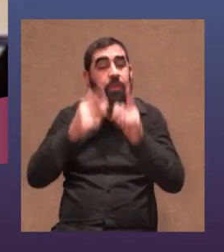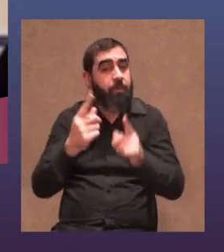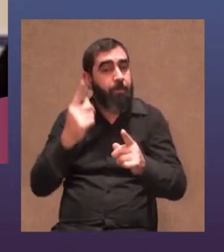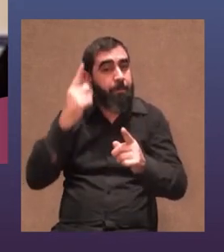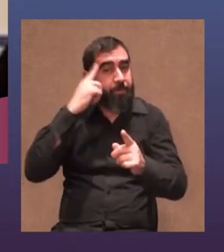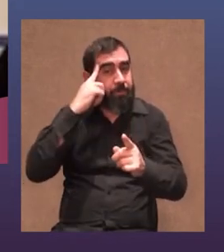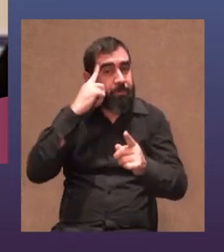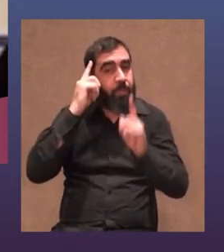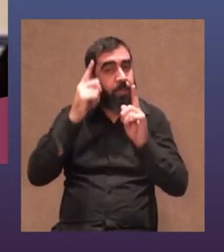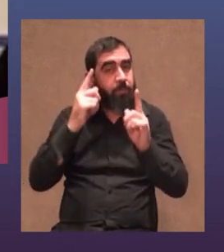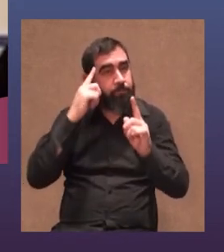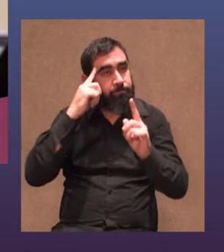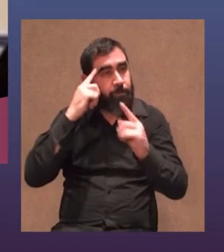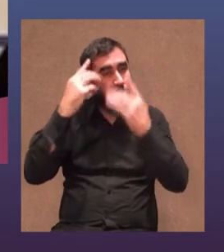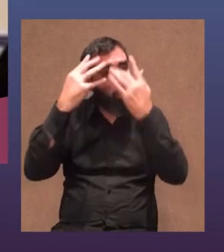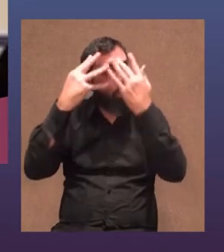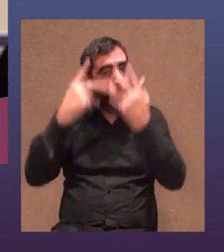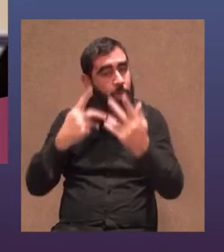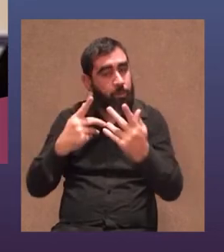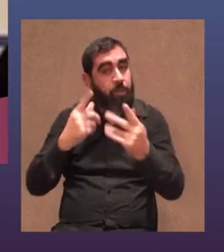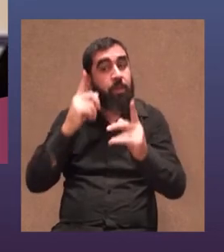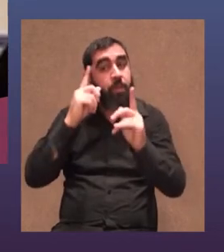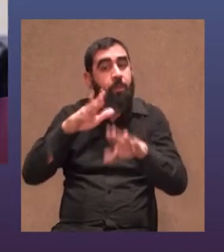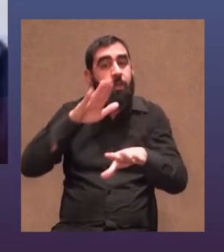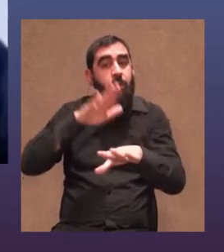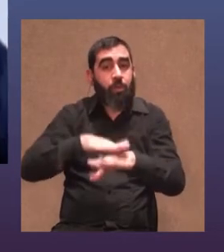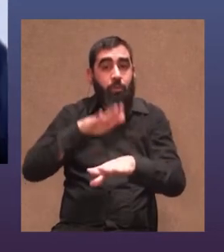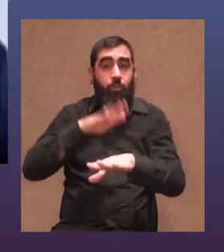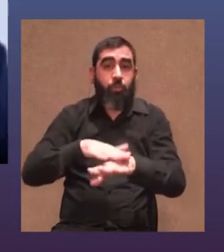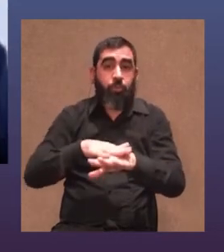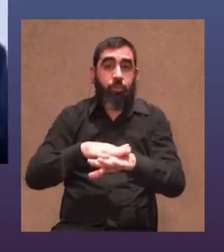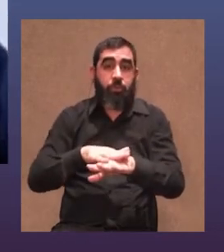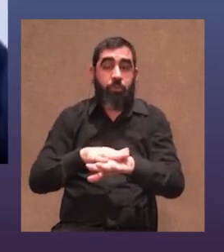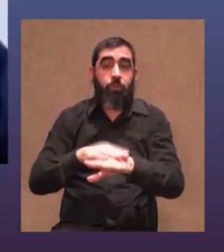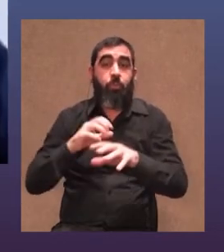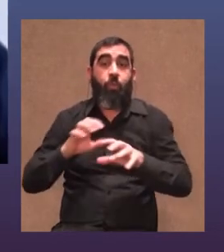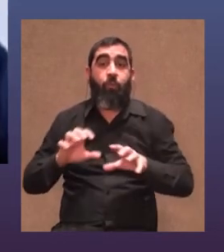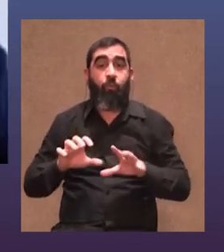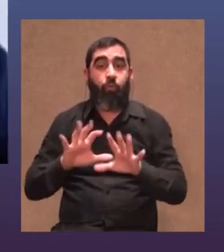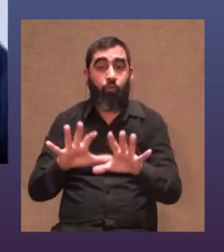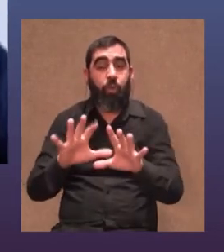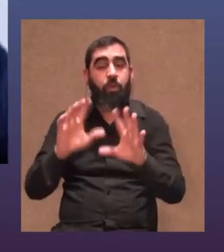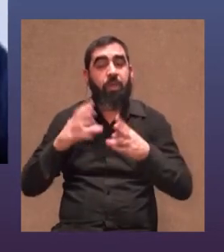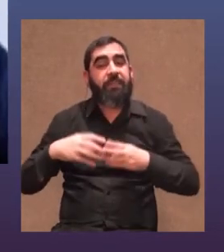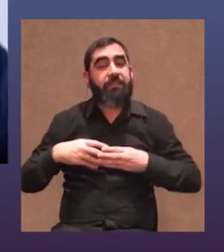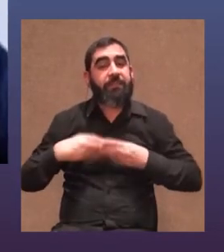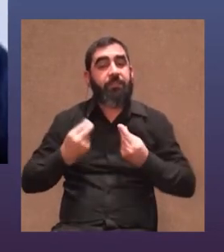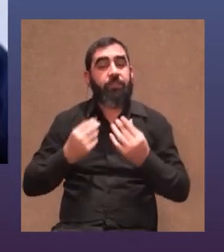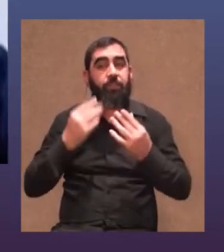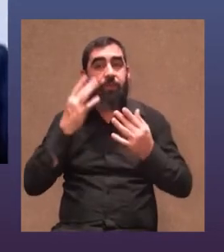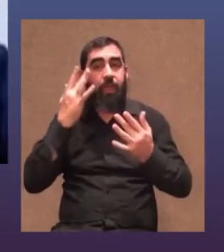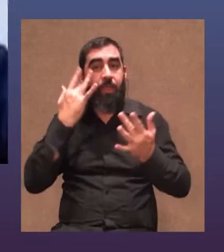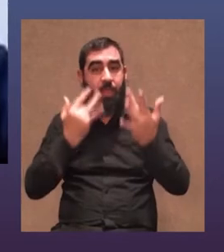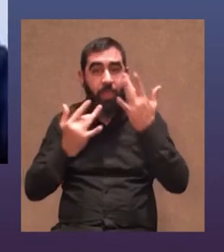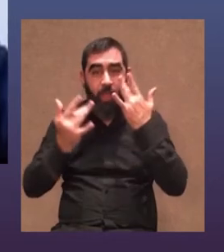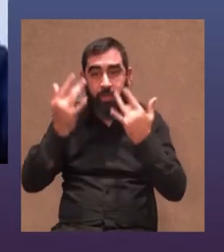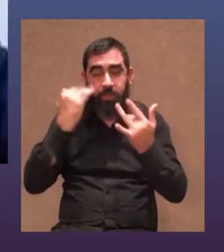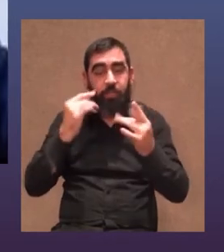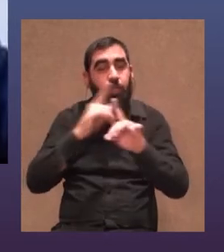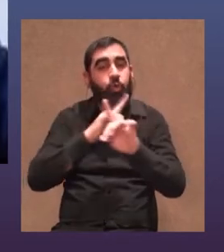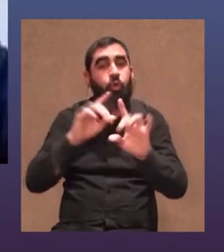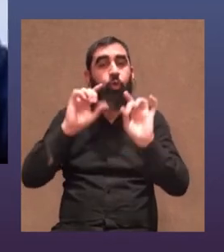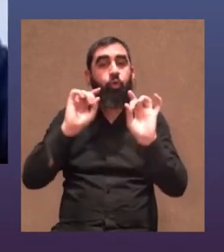pensar, tenemos que reflexionar con responsabilidad como funcionarios, con sensibilidad de artistas, para no solo